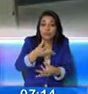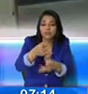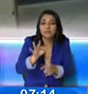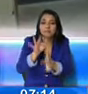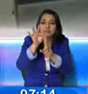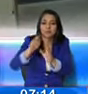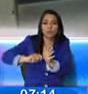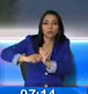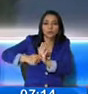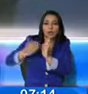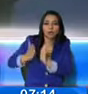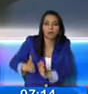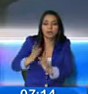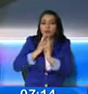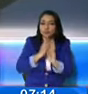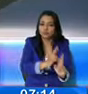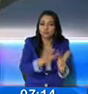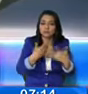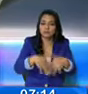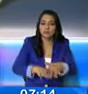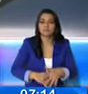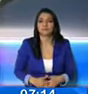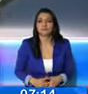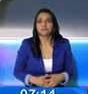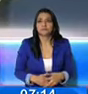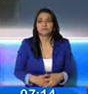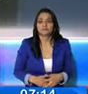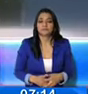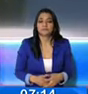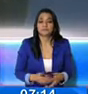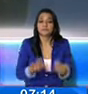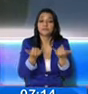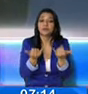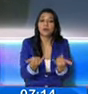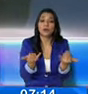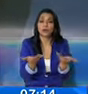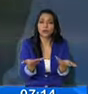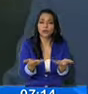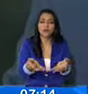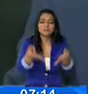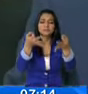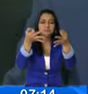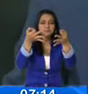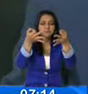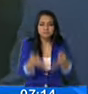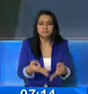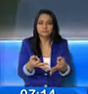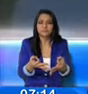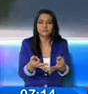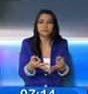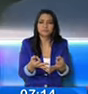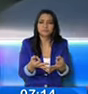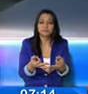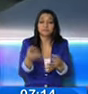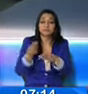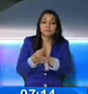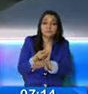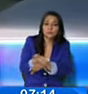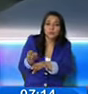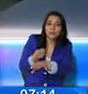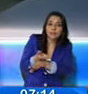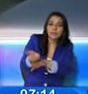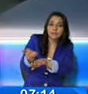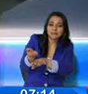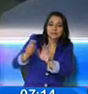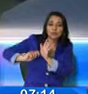Contraloría General del Estado. Vamos a dar cumplimiento estricto a las recomendaciones